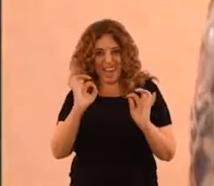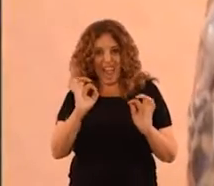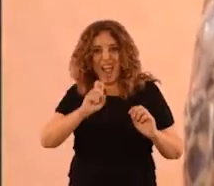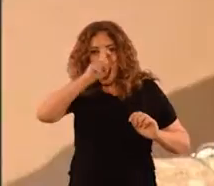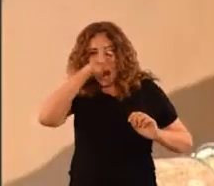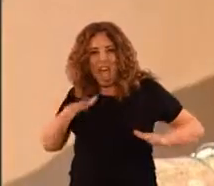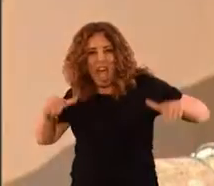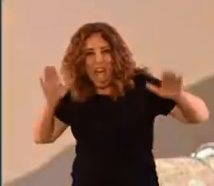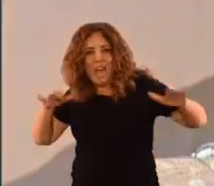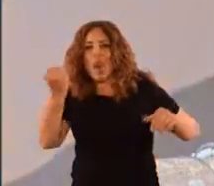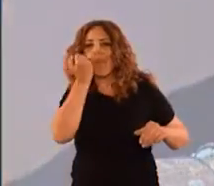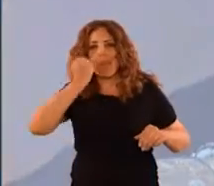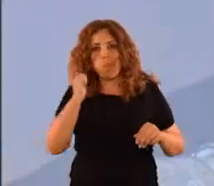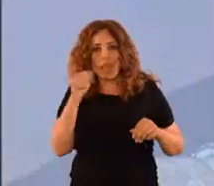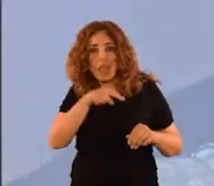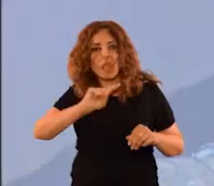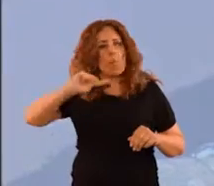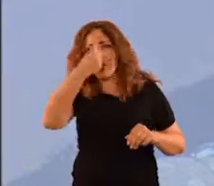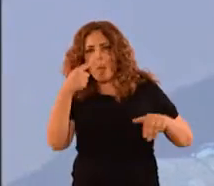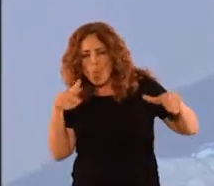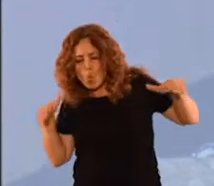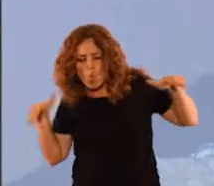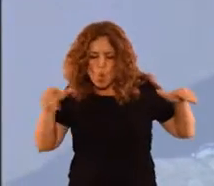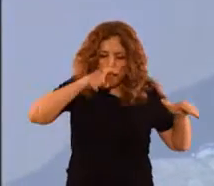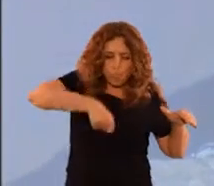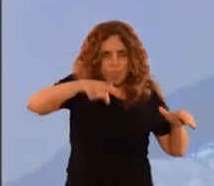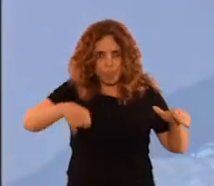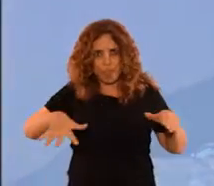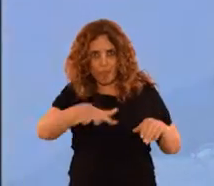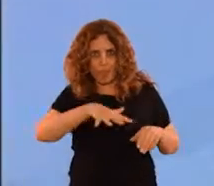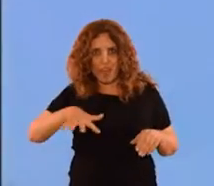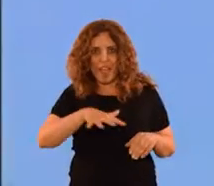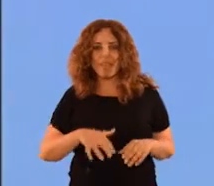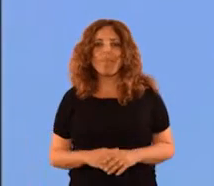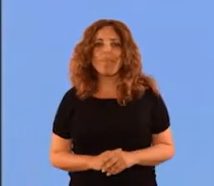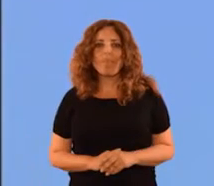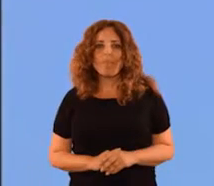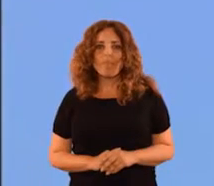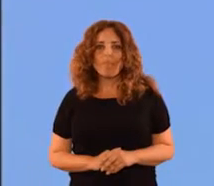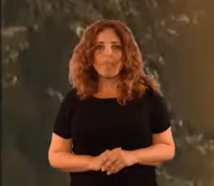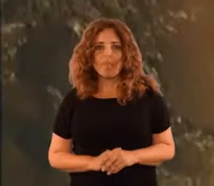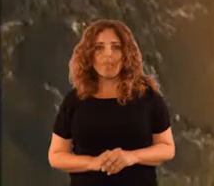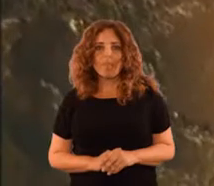cernícalo y el águila perdicera, principal predador que sobrevuela los cielos del paraje.